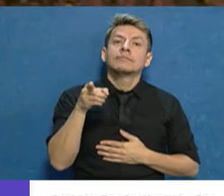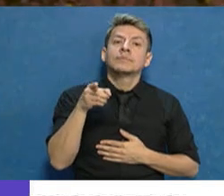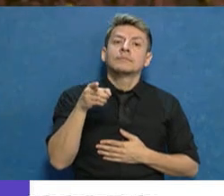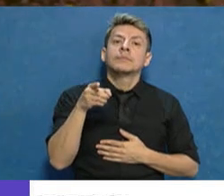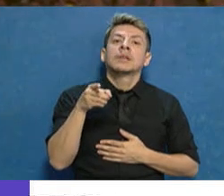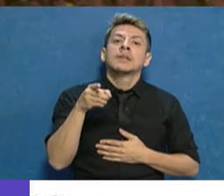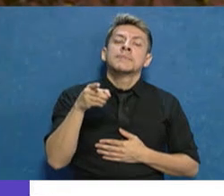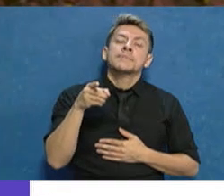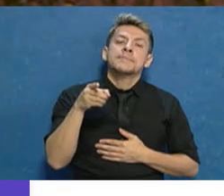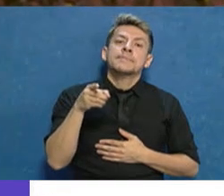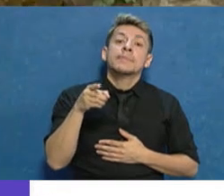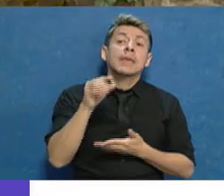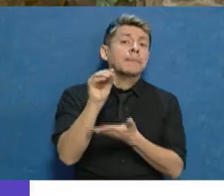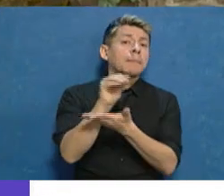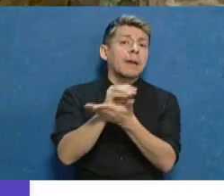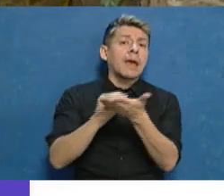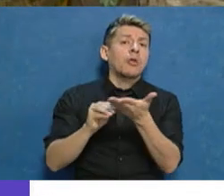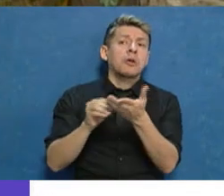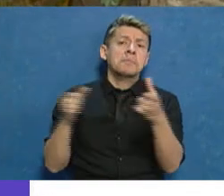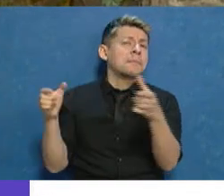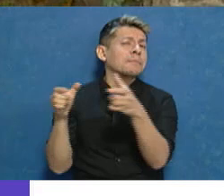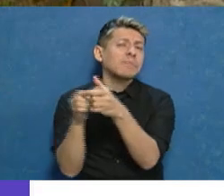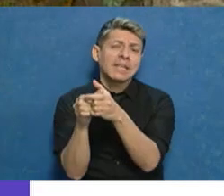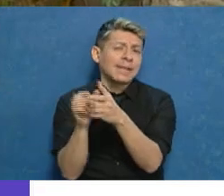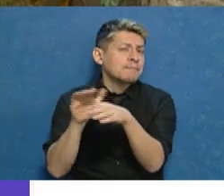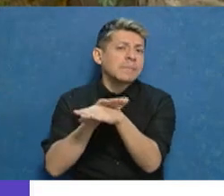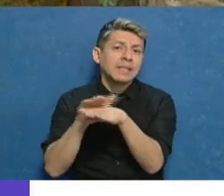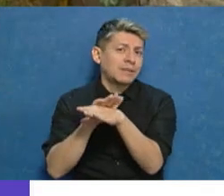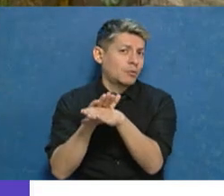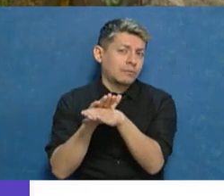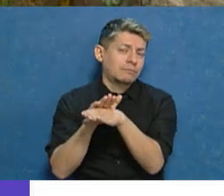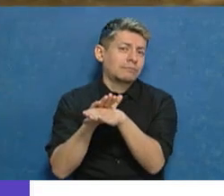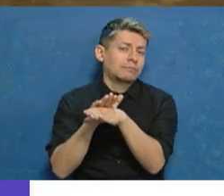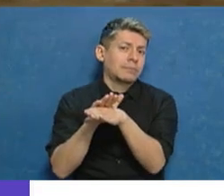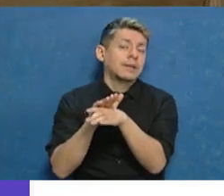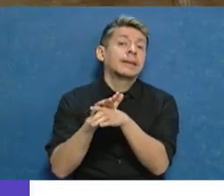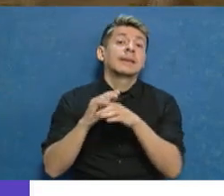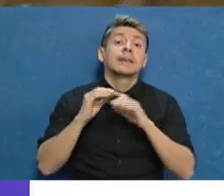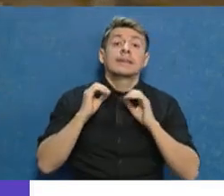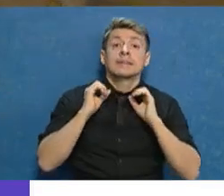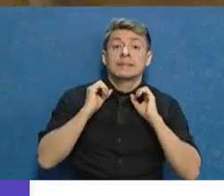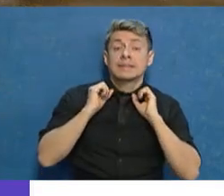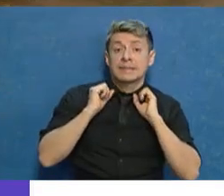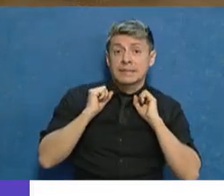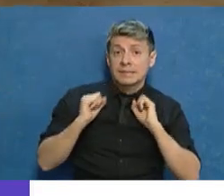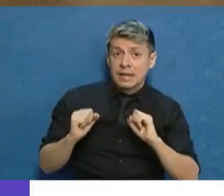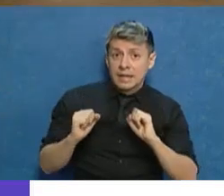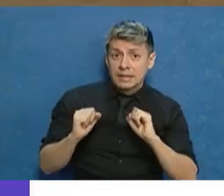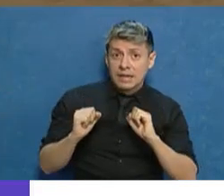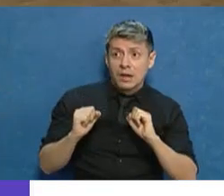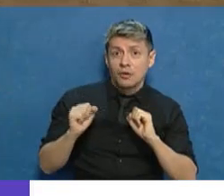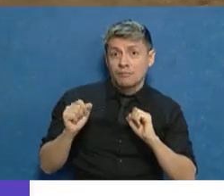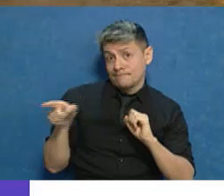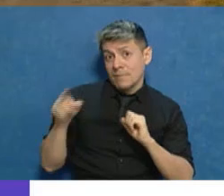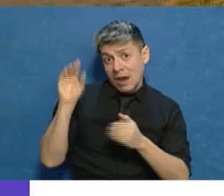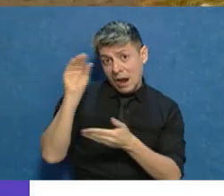personal mínimo, hemos designado secretarios ad hoc, personas que son abogados